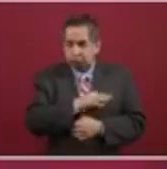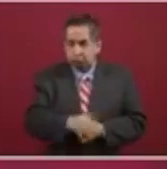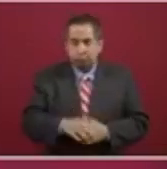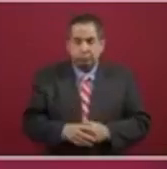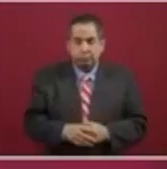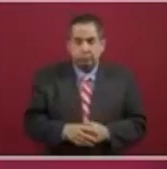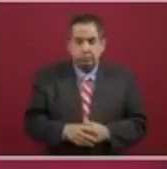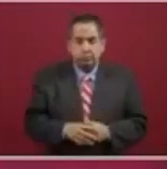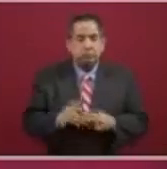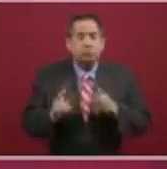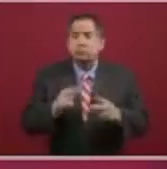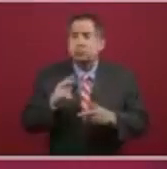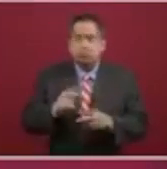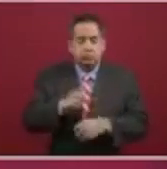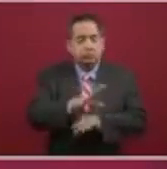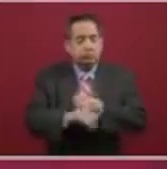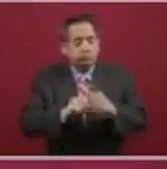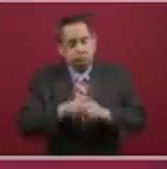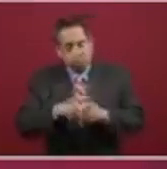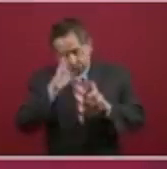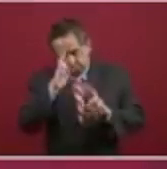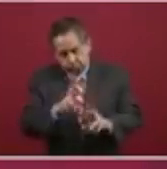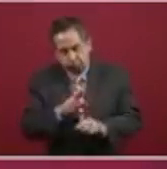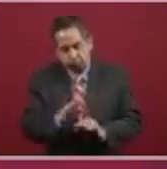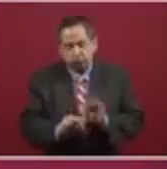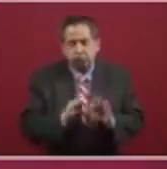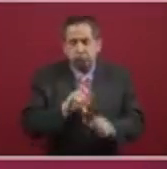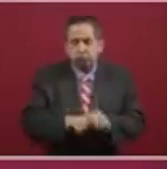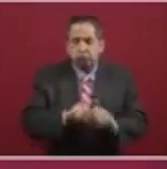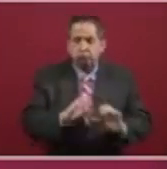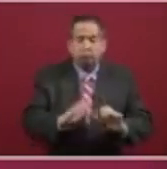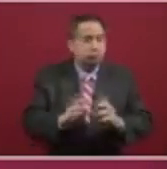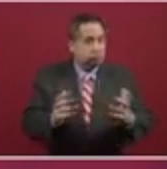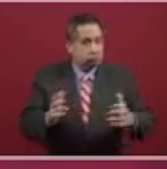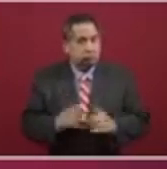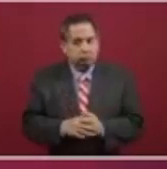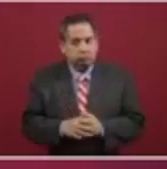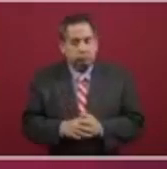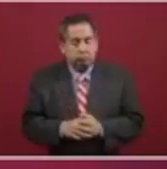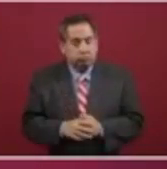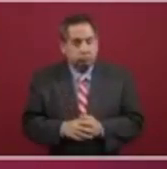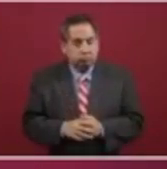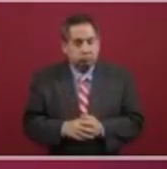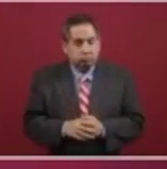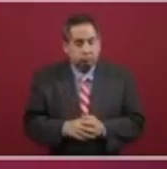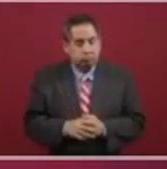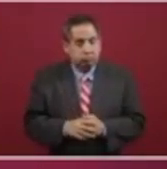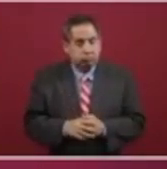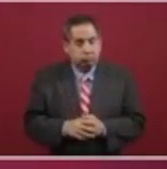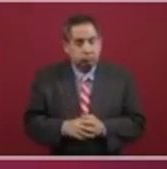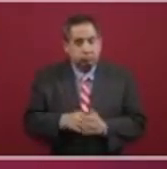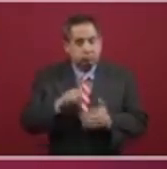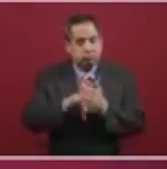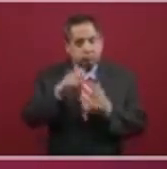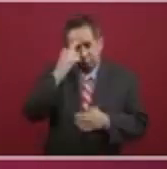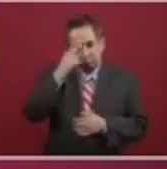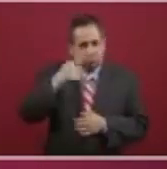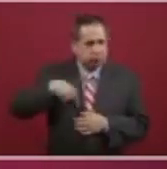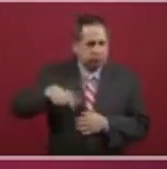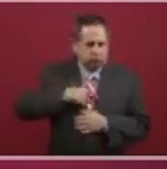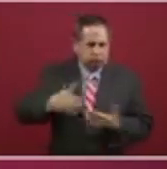O el respeto a los animales, los que nos criamos en los